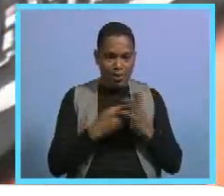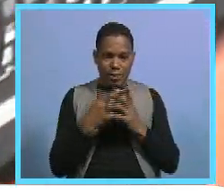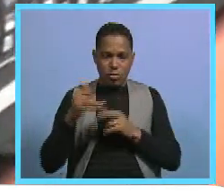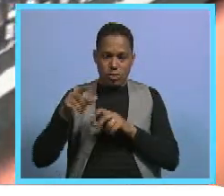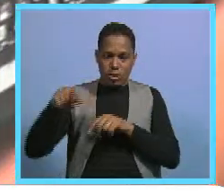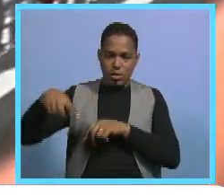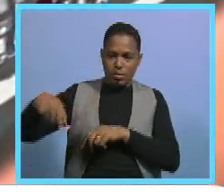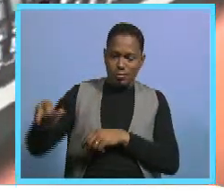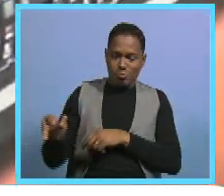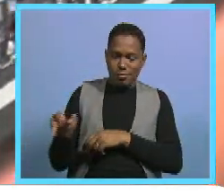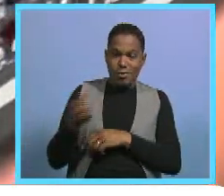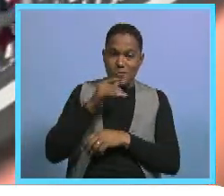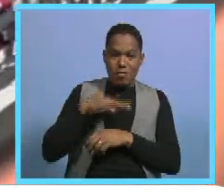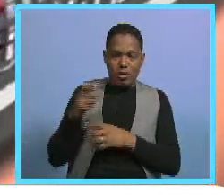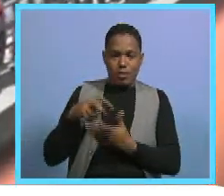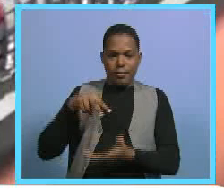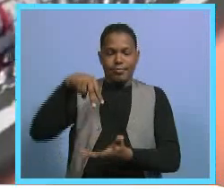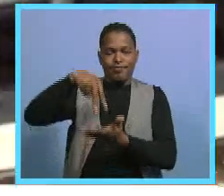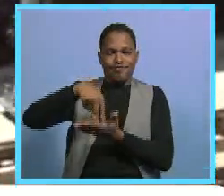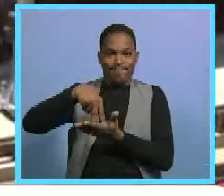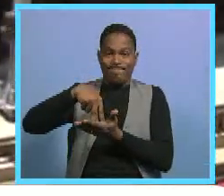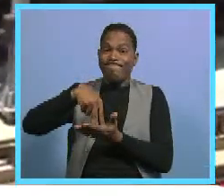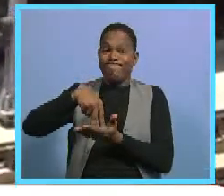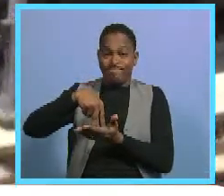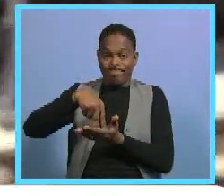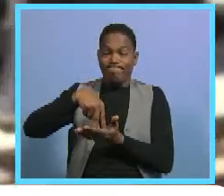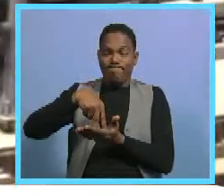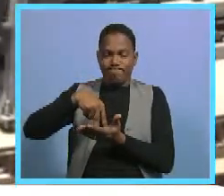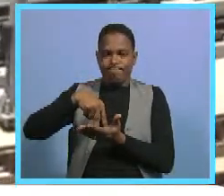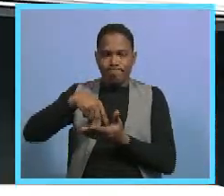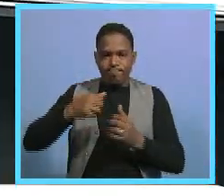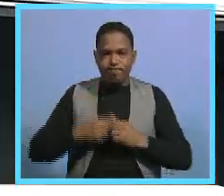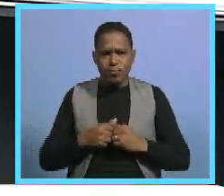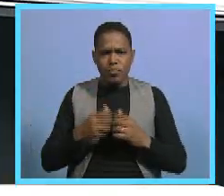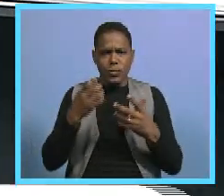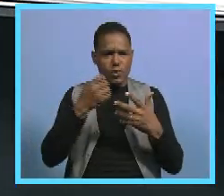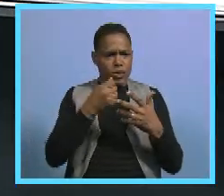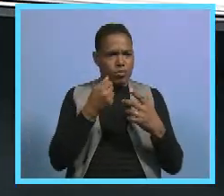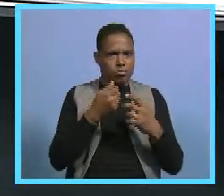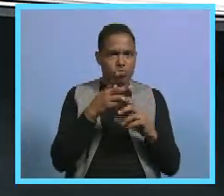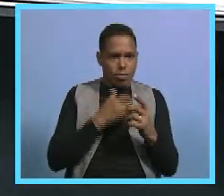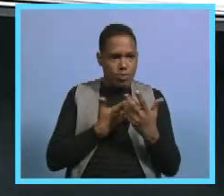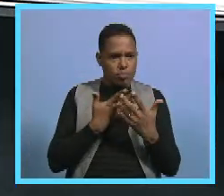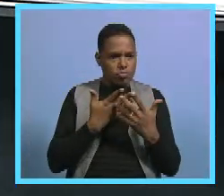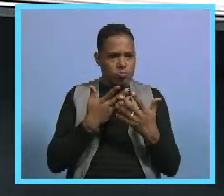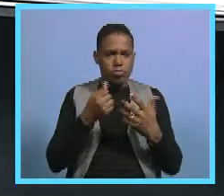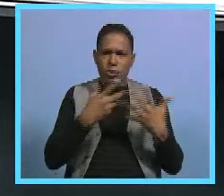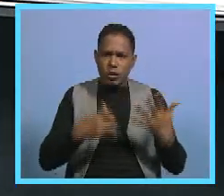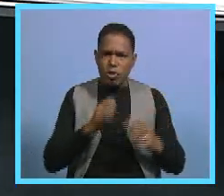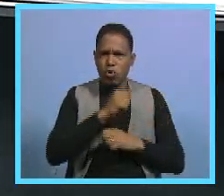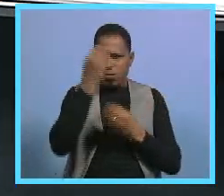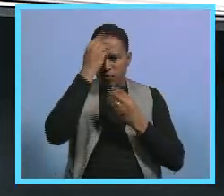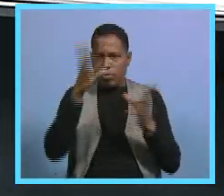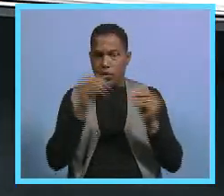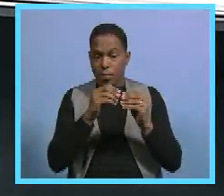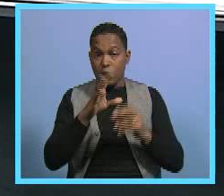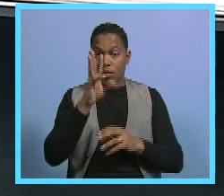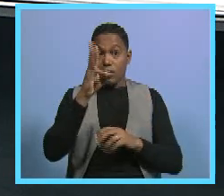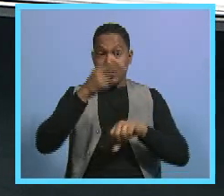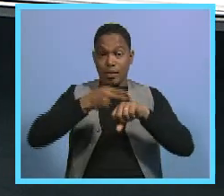ellas ir de pies o ir paradas. Tendremos los detalles de esta y otras informaciones a las 6 de la tarde y 9 de la noche